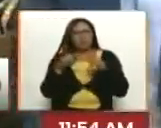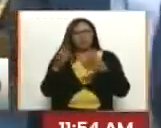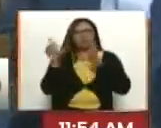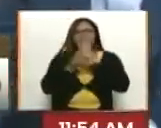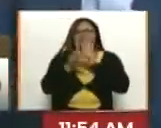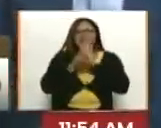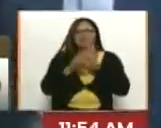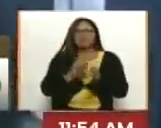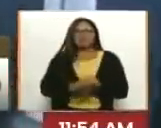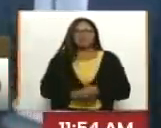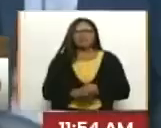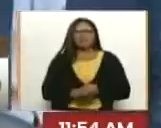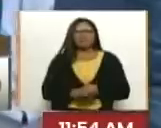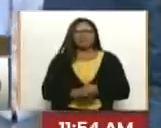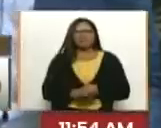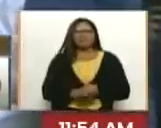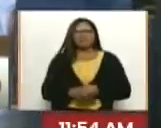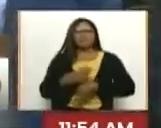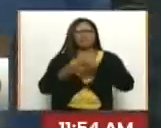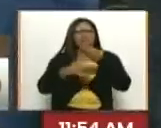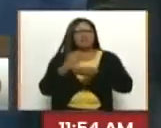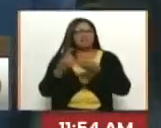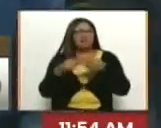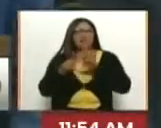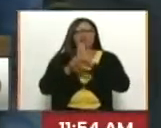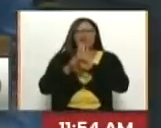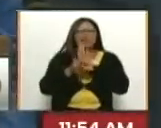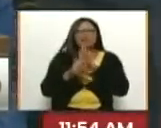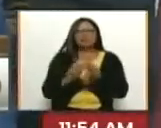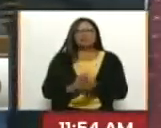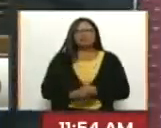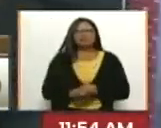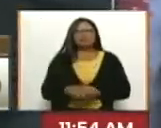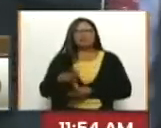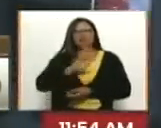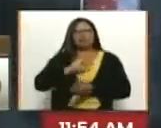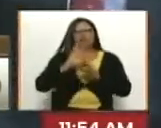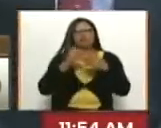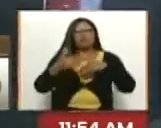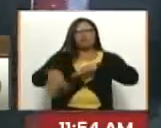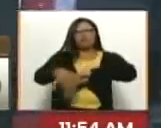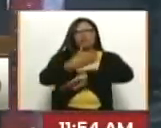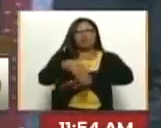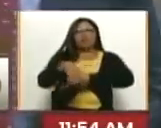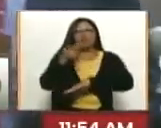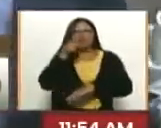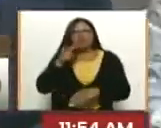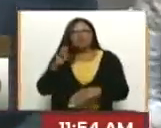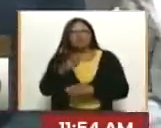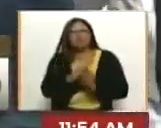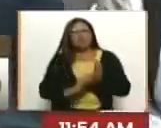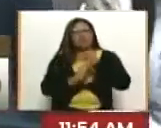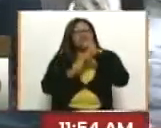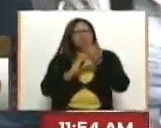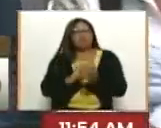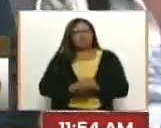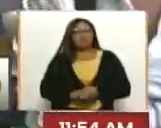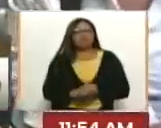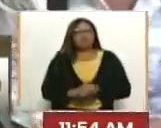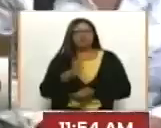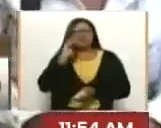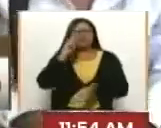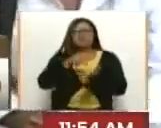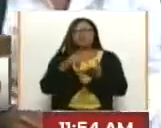leyes, de la elaboración de las leyes, el ejercicio del parlamentarismo social de calle, del pueblo legislador. Está presente hoy